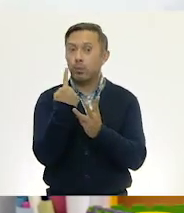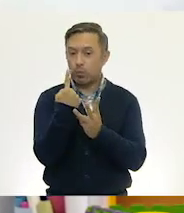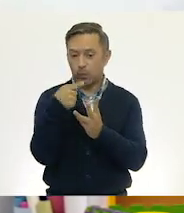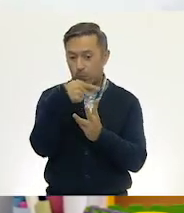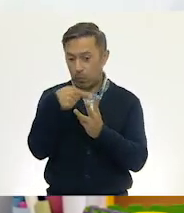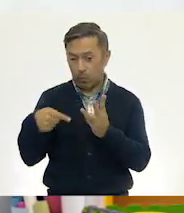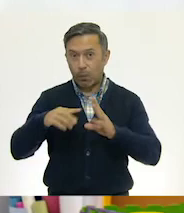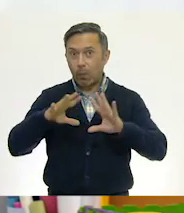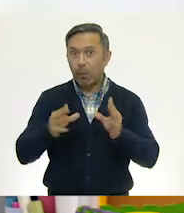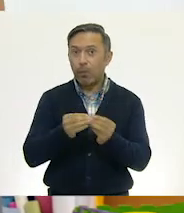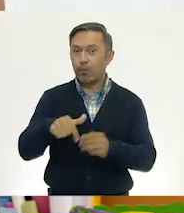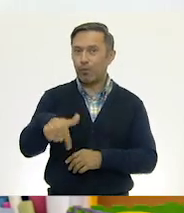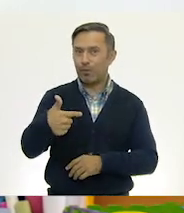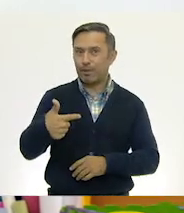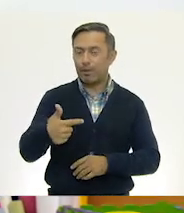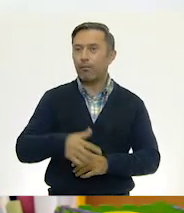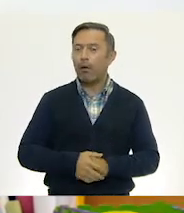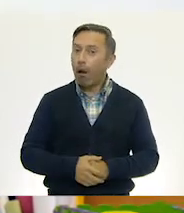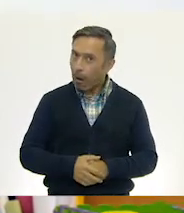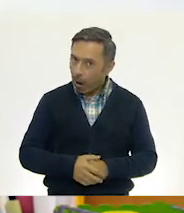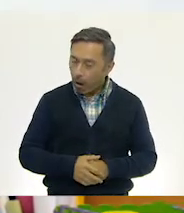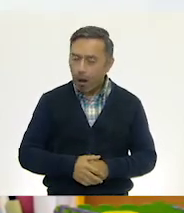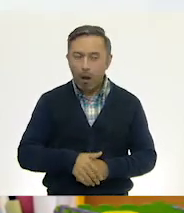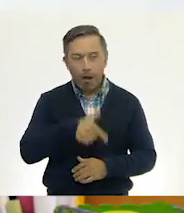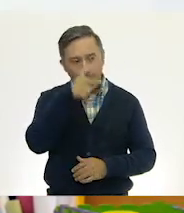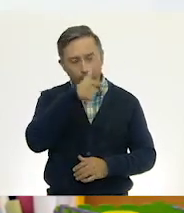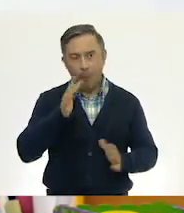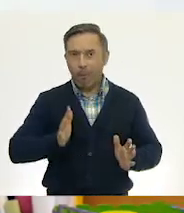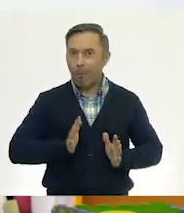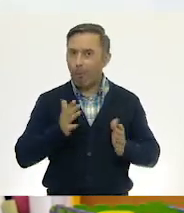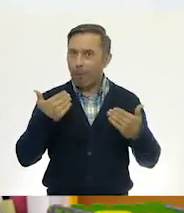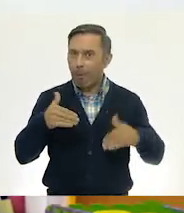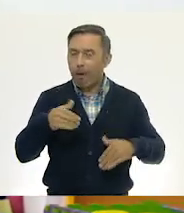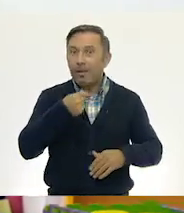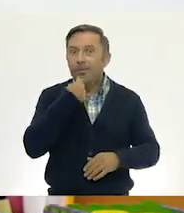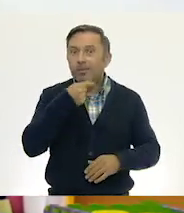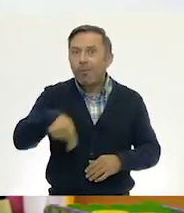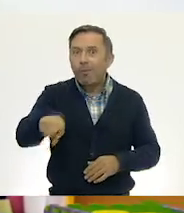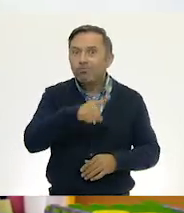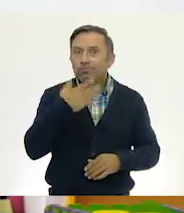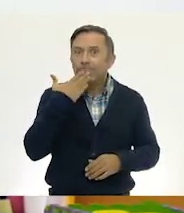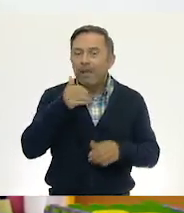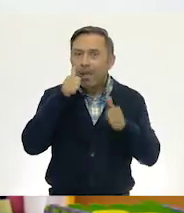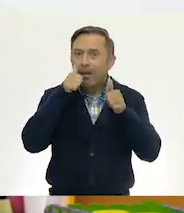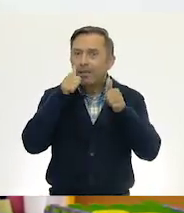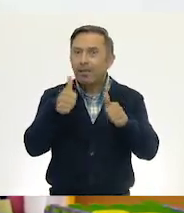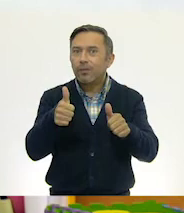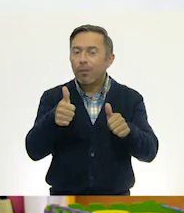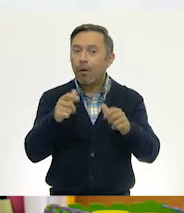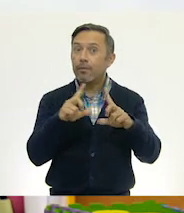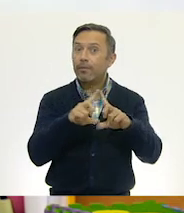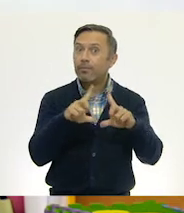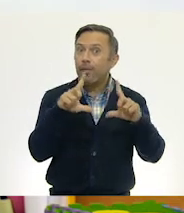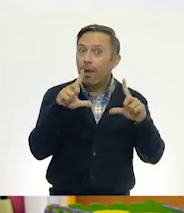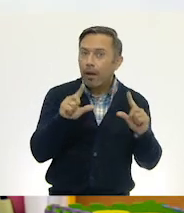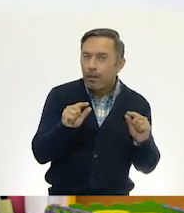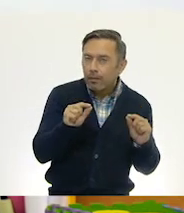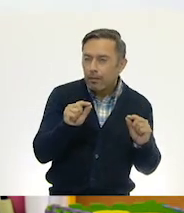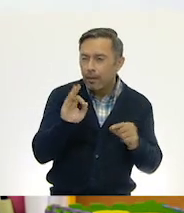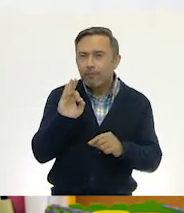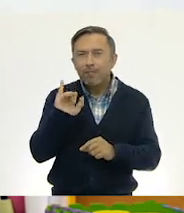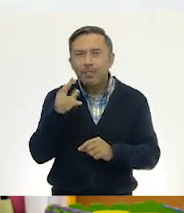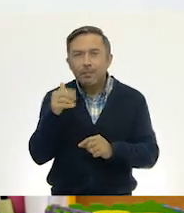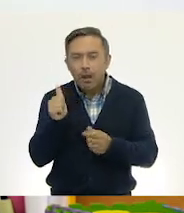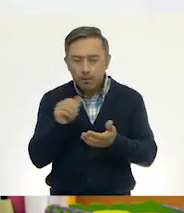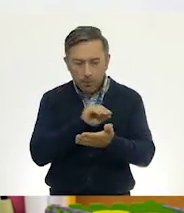niños y niñas estuvieron atentos. Estuvieron tanto muy... a las tarjetas como a las fichas que íbamos colocando y al